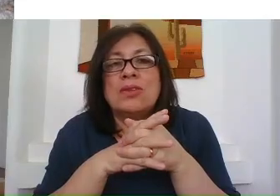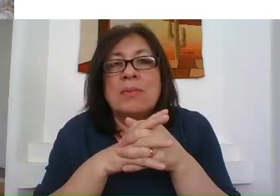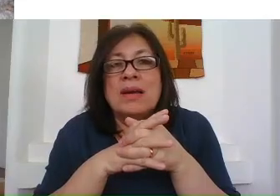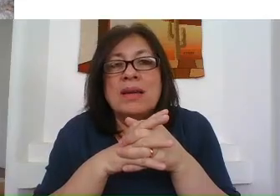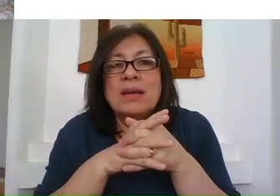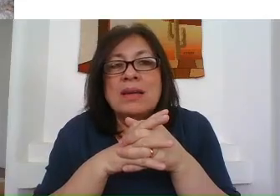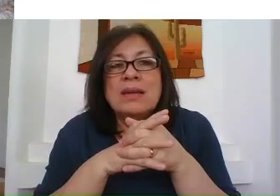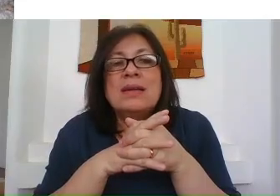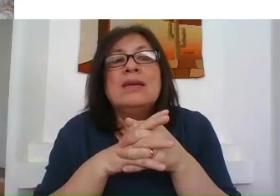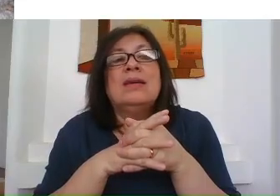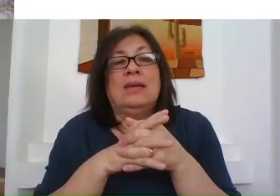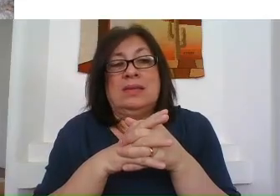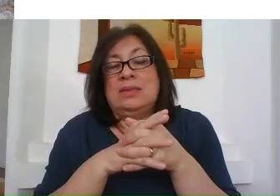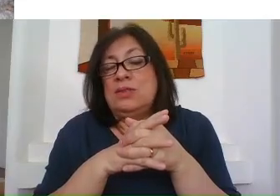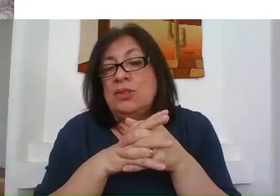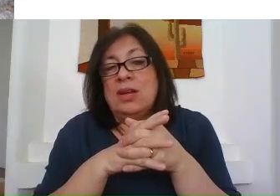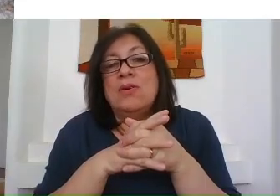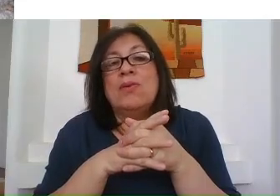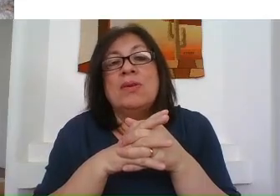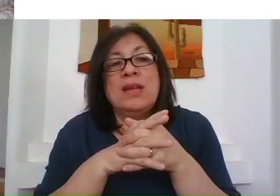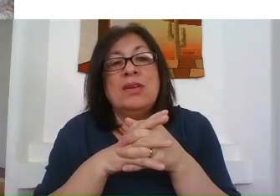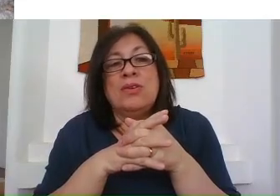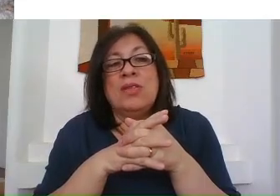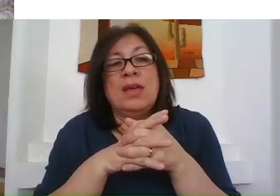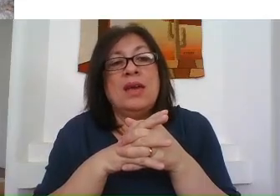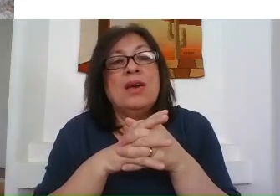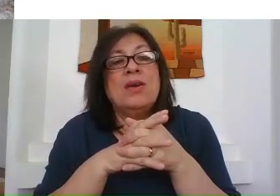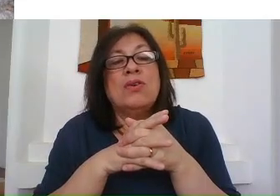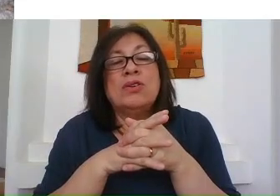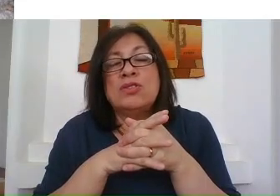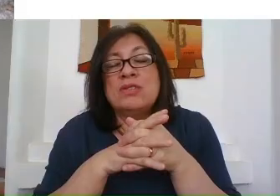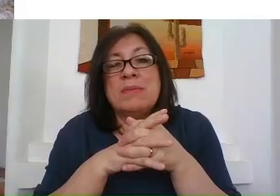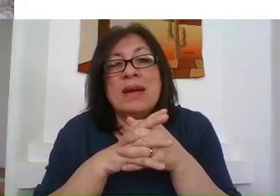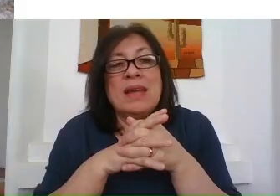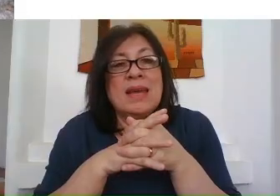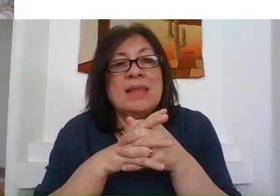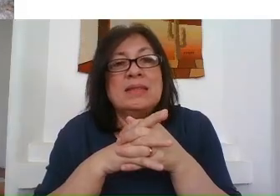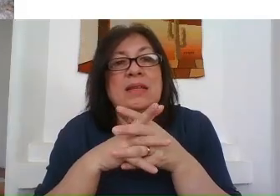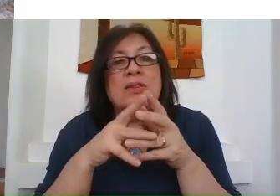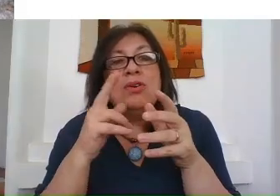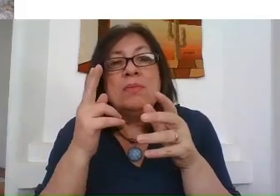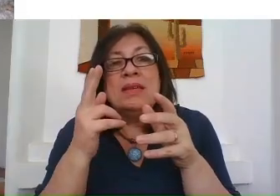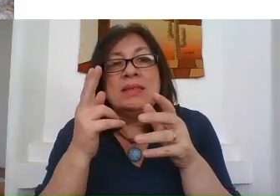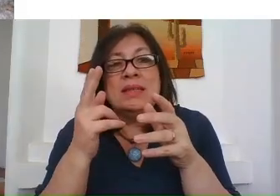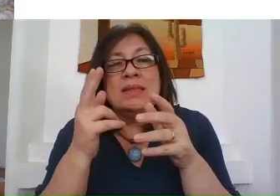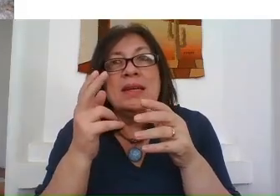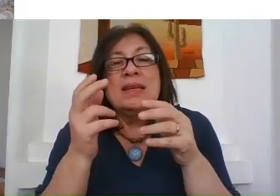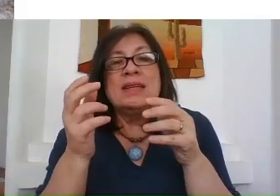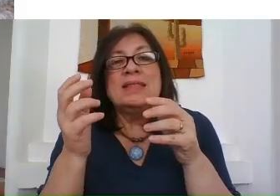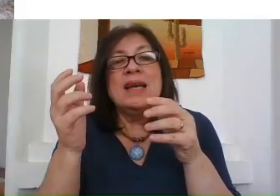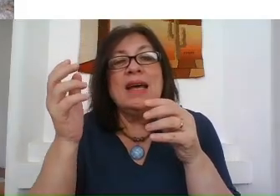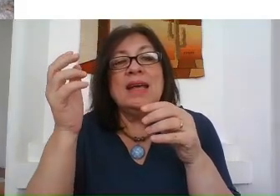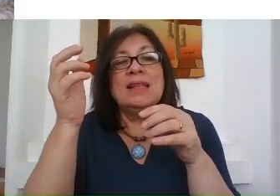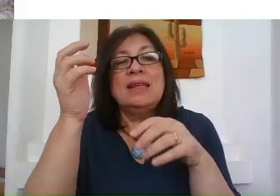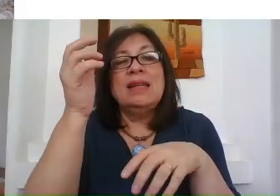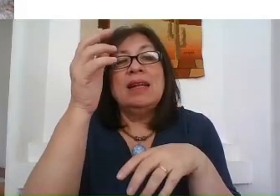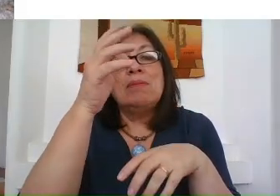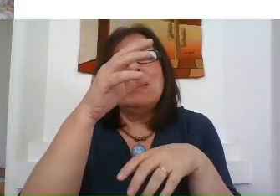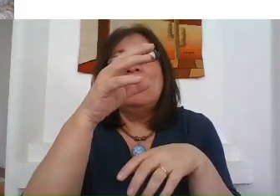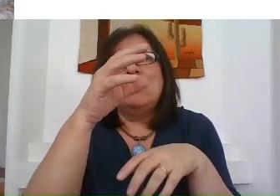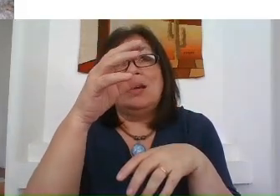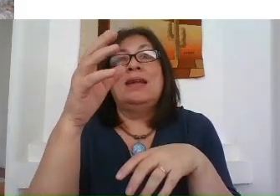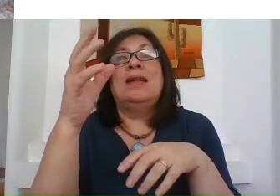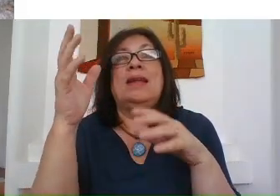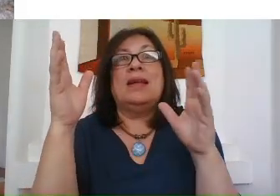un síntoma. Si yo tengo un niño de 8 semanas, es decir, 2 meses, que ya tiene